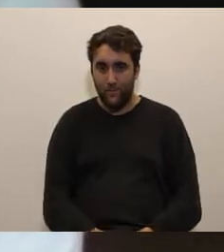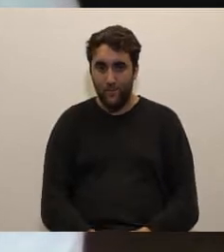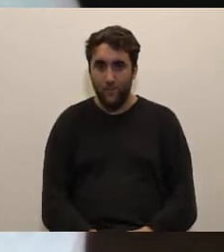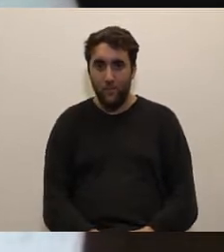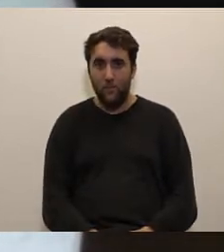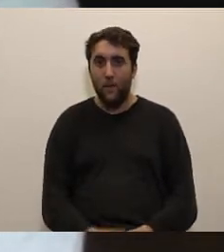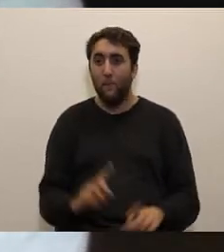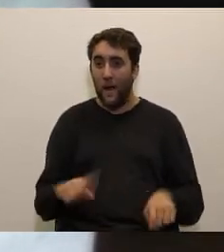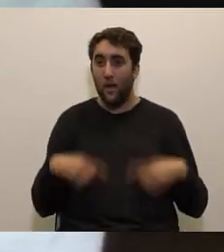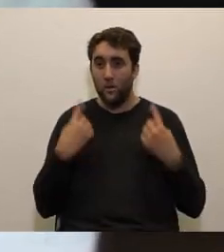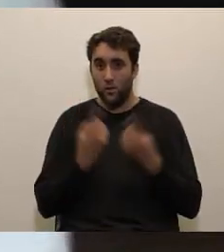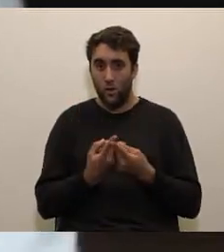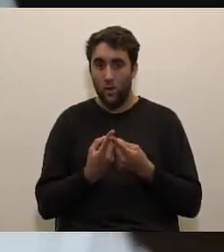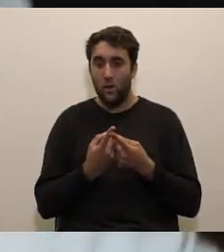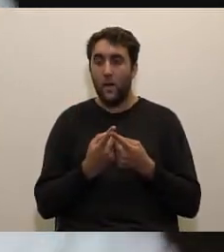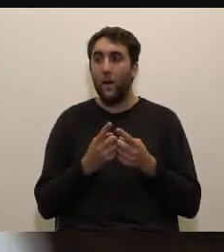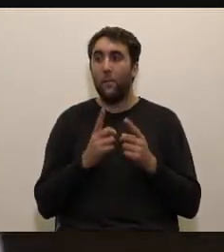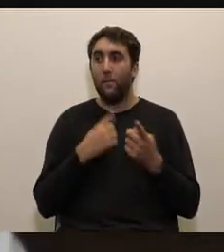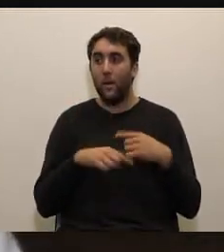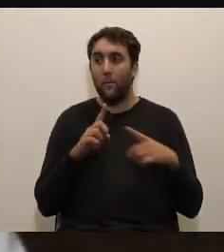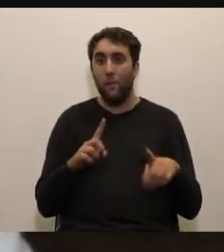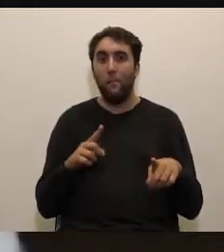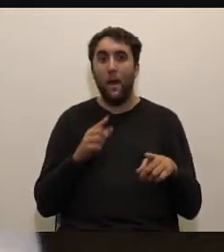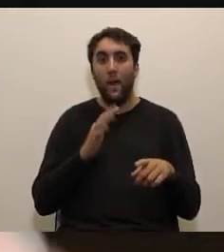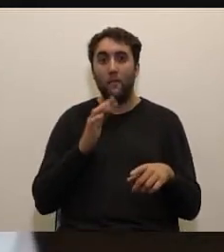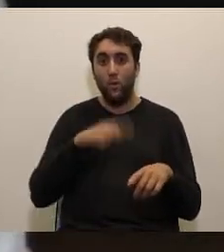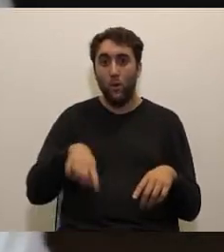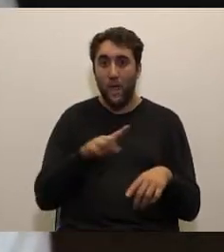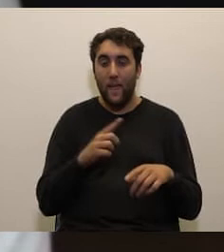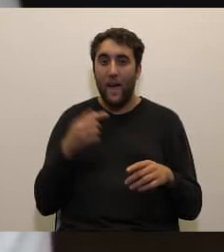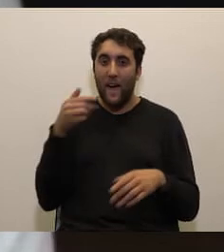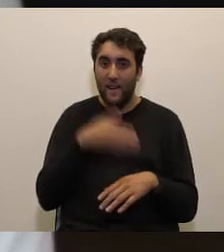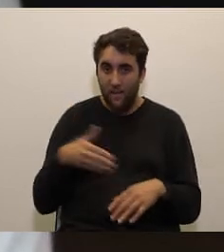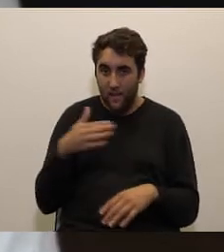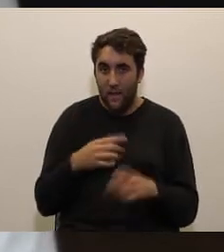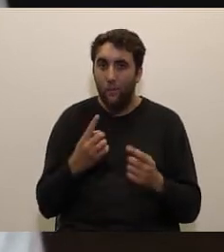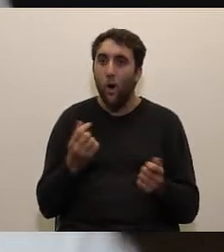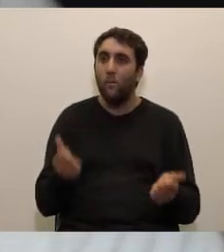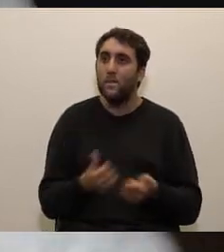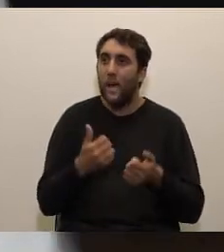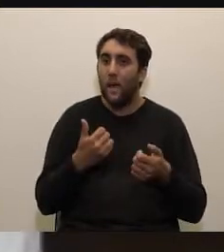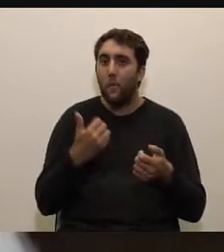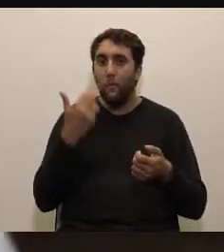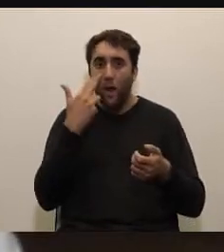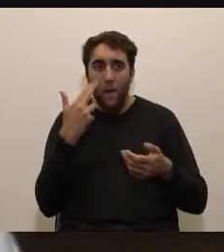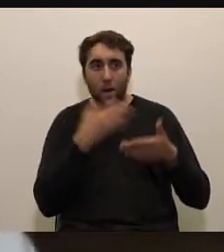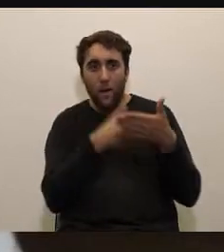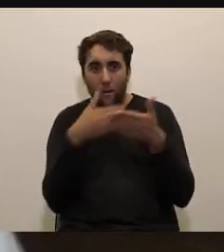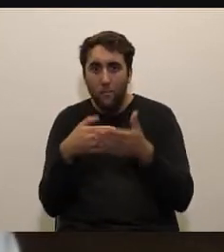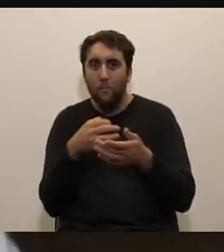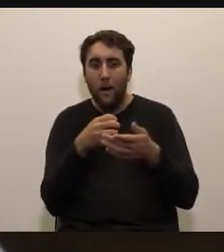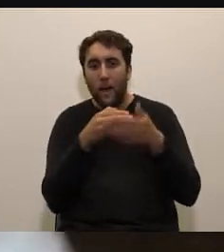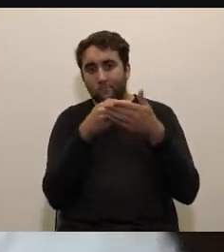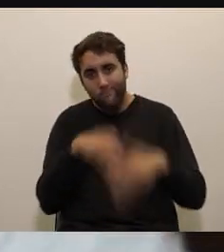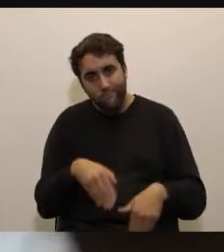Para nosotros y nosotras como activistas, cómo bajar esas barreras de acceso y de conocimiento para que más personas se puedan sumar